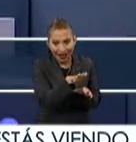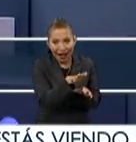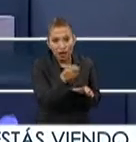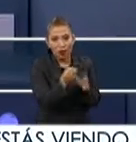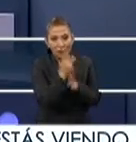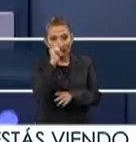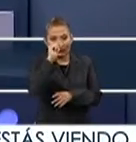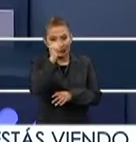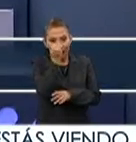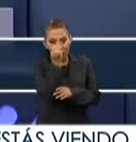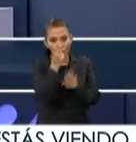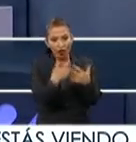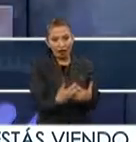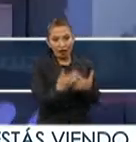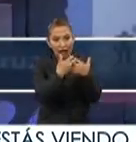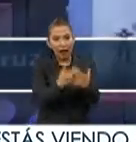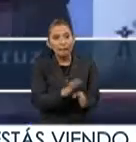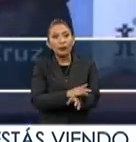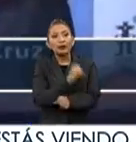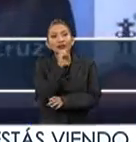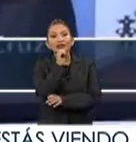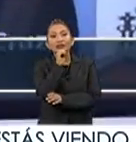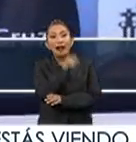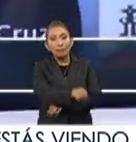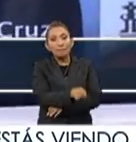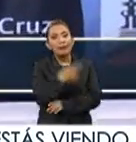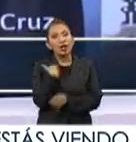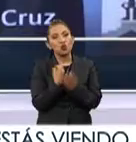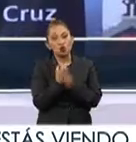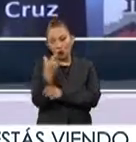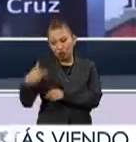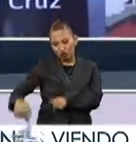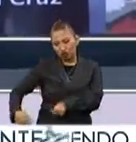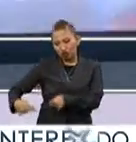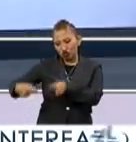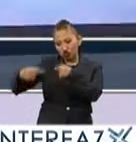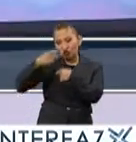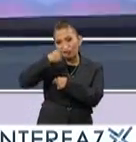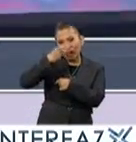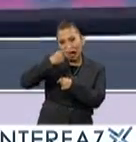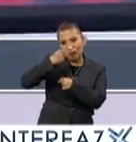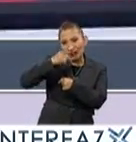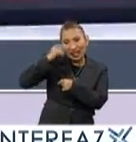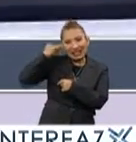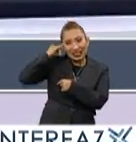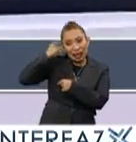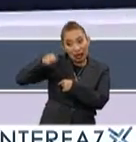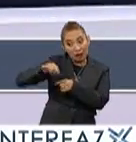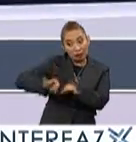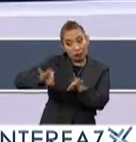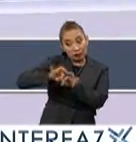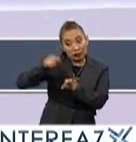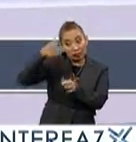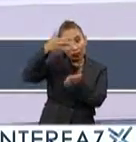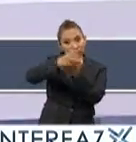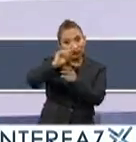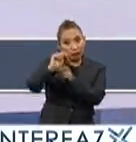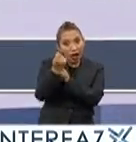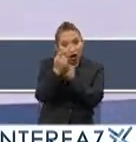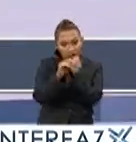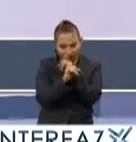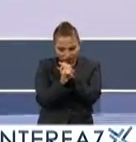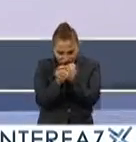nuevas tecnologías, porque además las nuevas generaciones de hablantes están ocupando de manera muy importante las nuevas